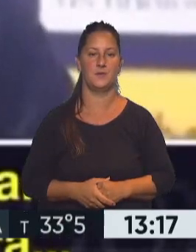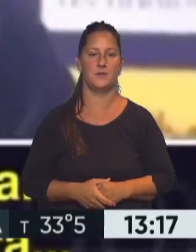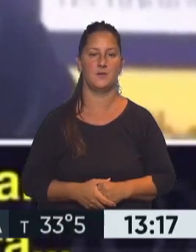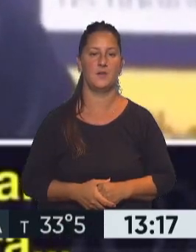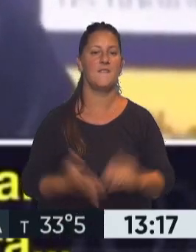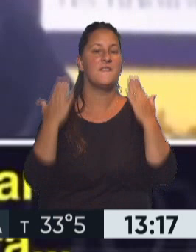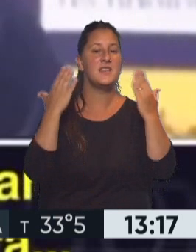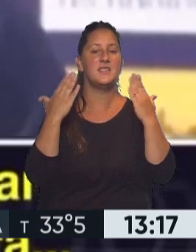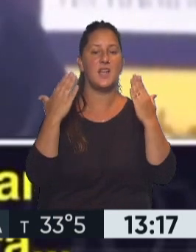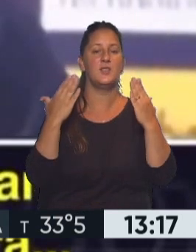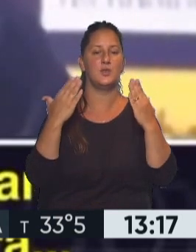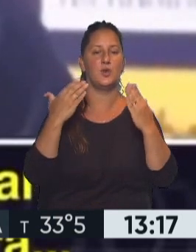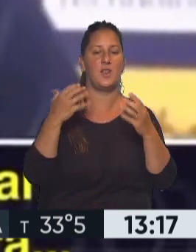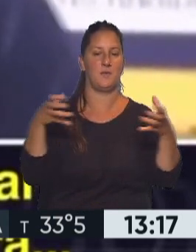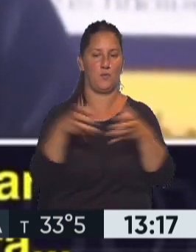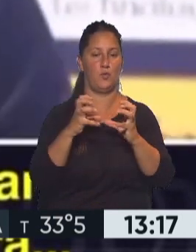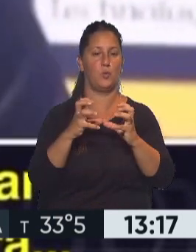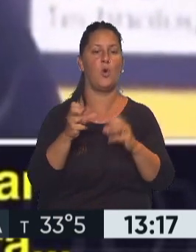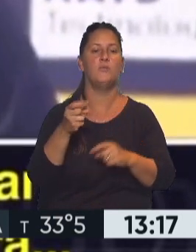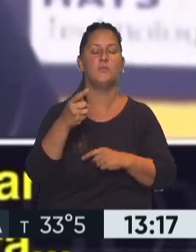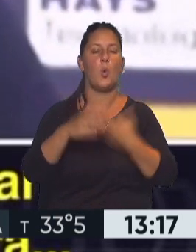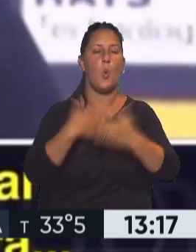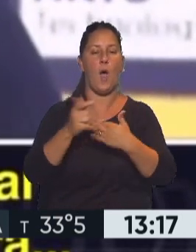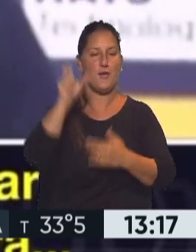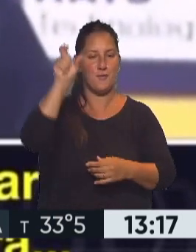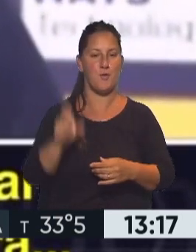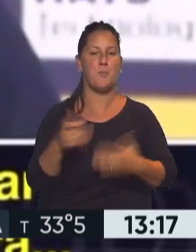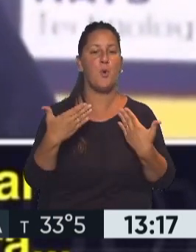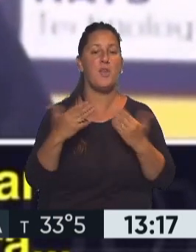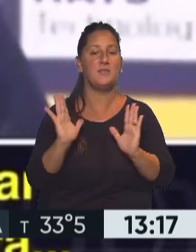Congratulations, of course, for Manchester City. Of course, Manchester City works...